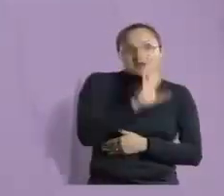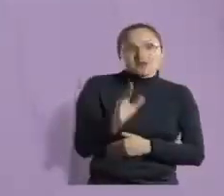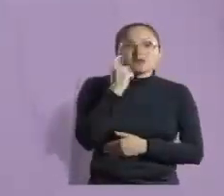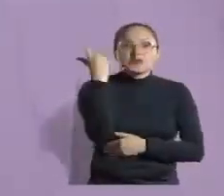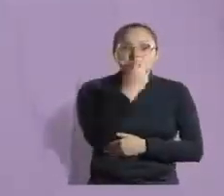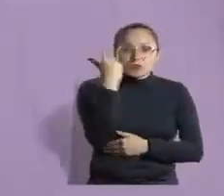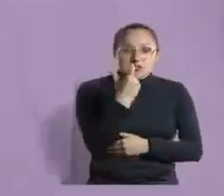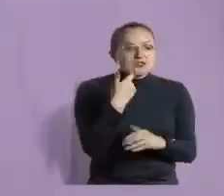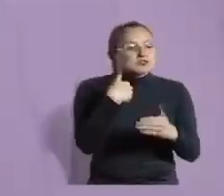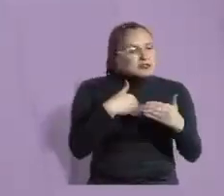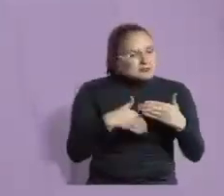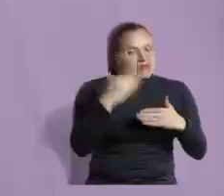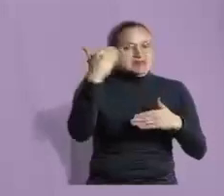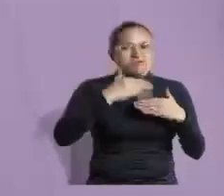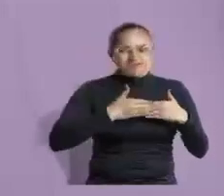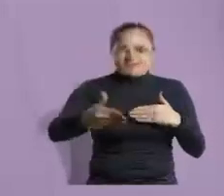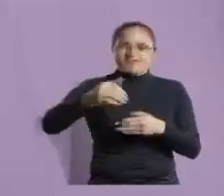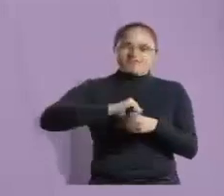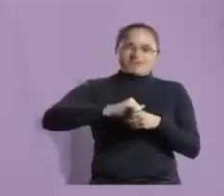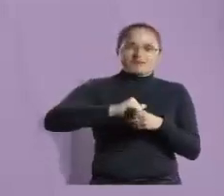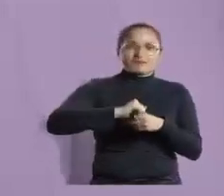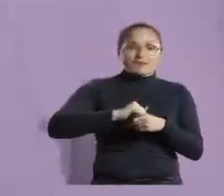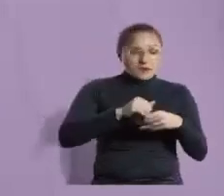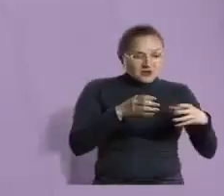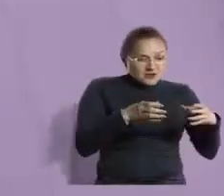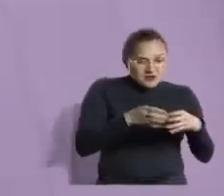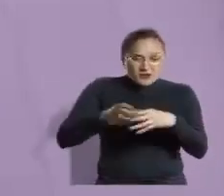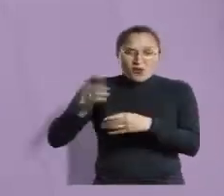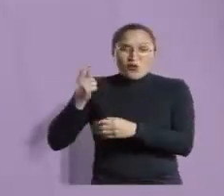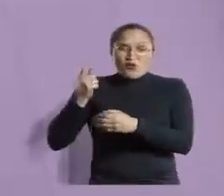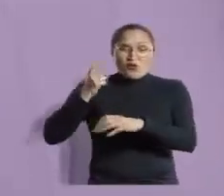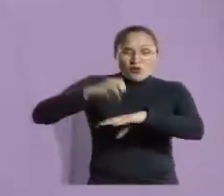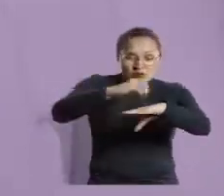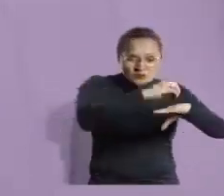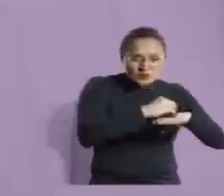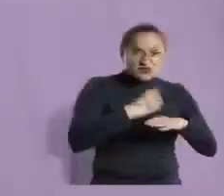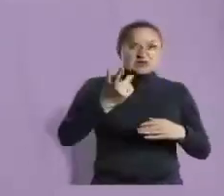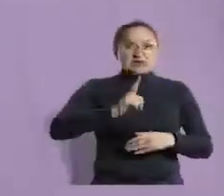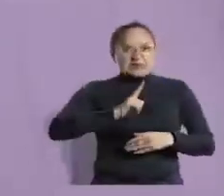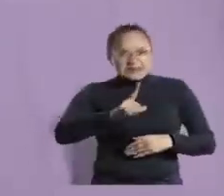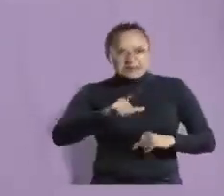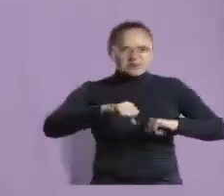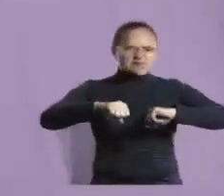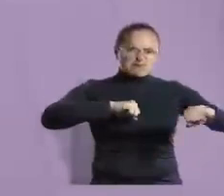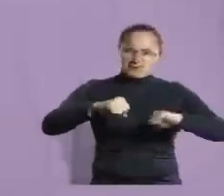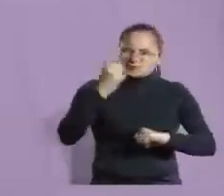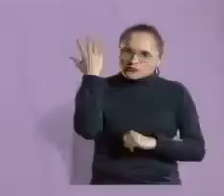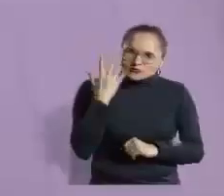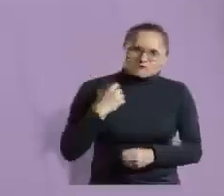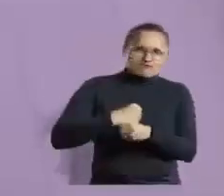búsqueda que ha sido con mucho esfuerzo también de las organizaciones y el ohrid es líderes que en territorio trabajamos día a día